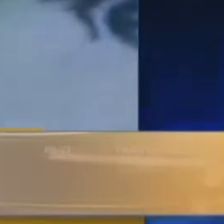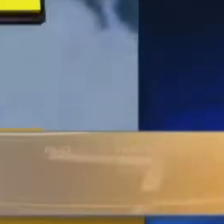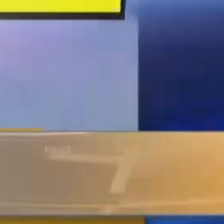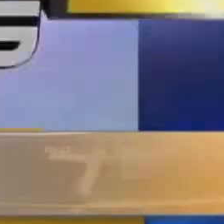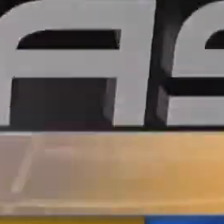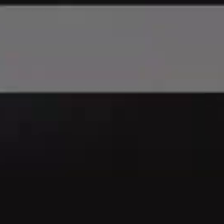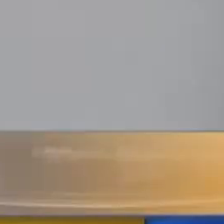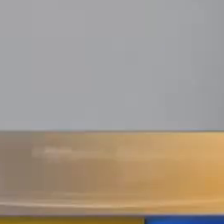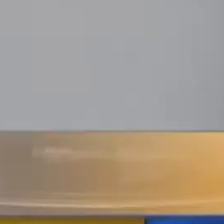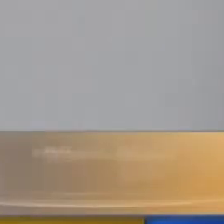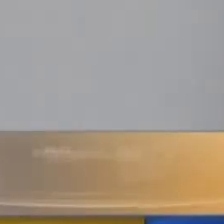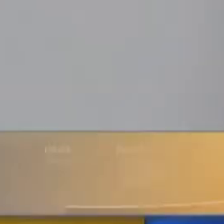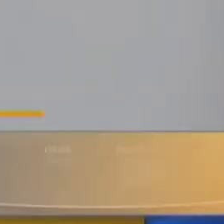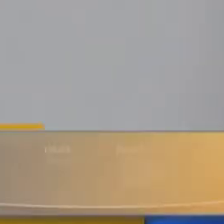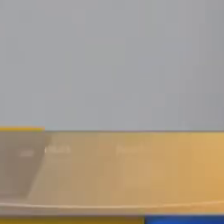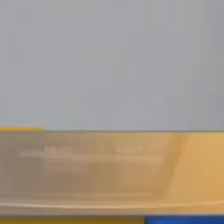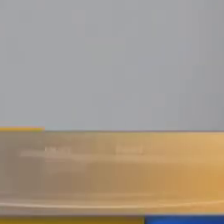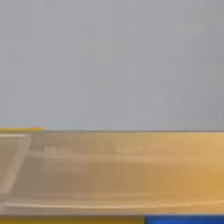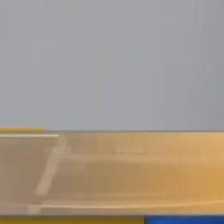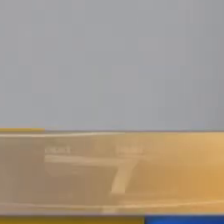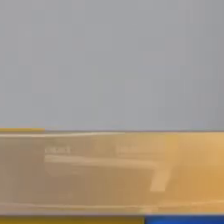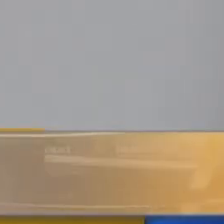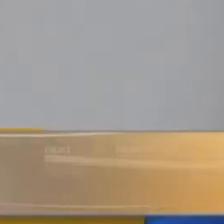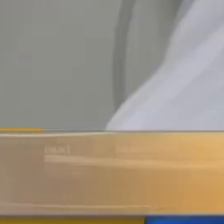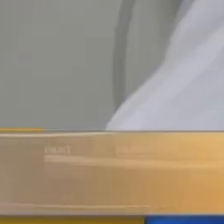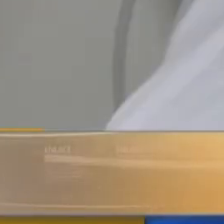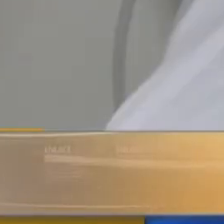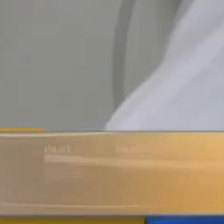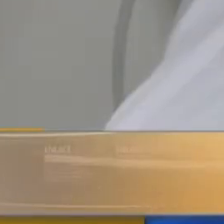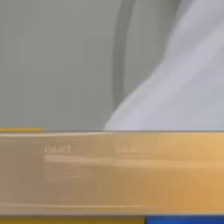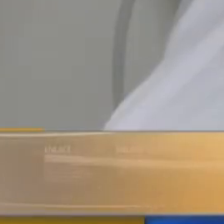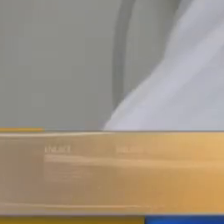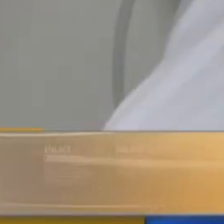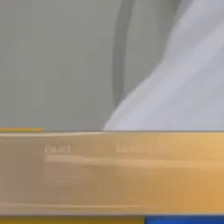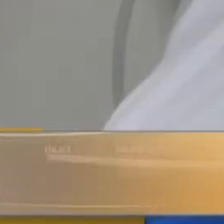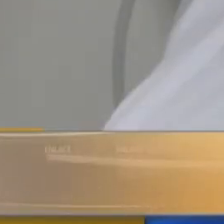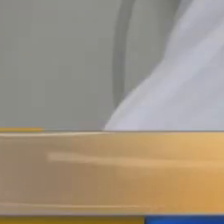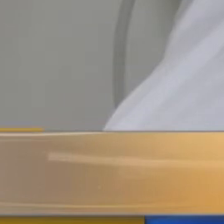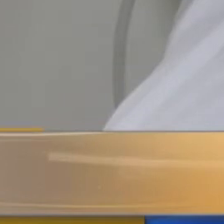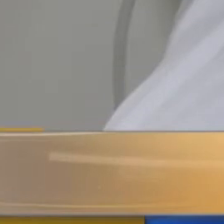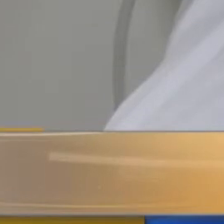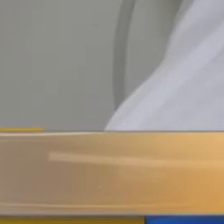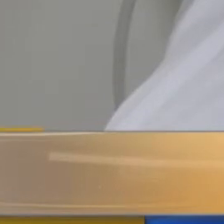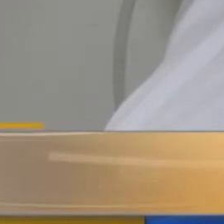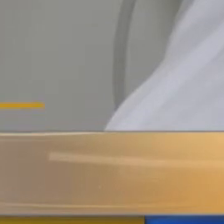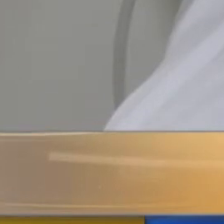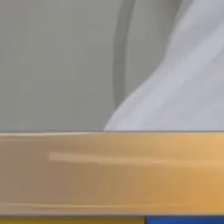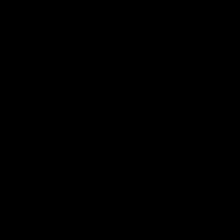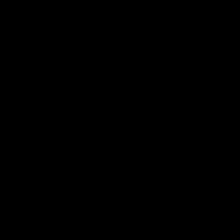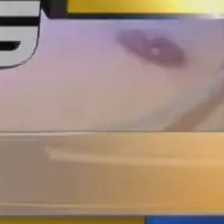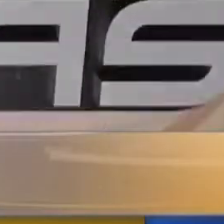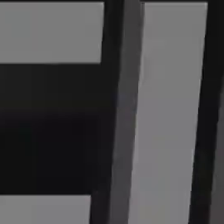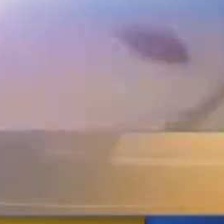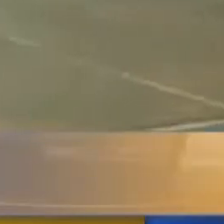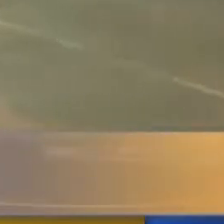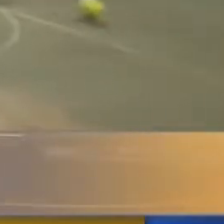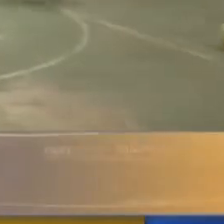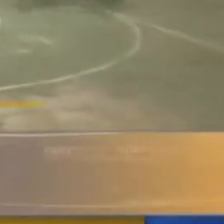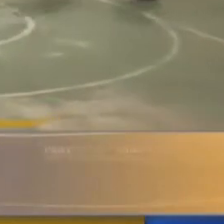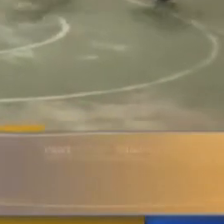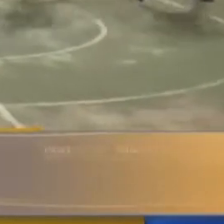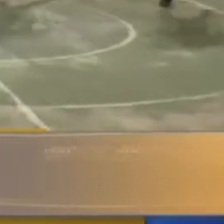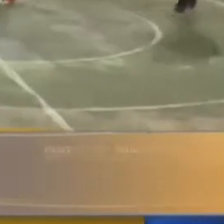zona. Directivas de la Clínica Magdalena denuncian que EPS abandonan a sus pacientes a su suerte. Y